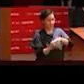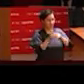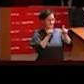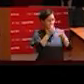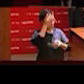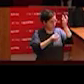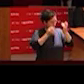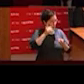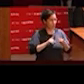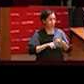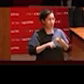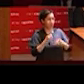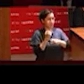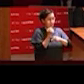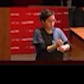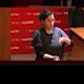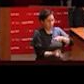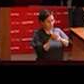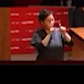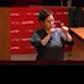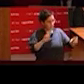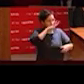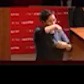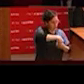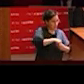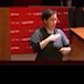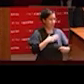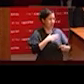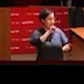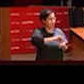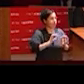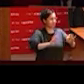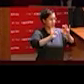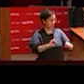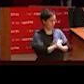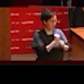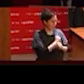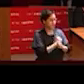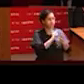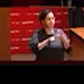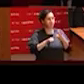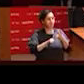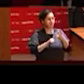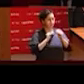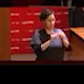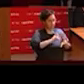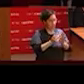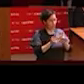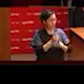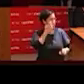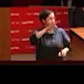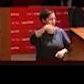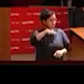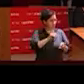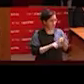eh al apoyo a la creación de empresas en el marco de la economía social y de los centros especiales de empleo la realización de proyectos singulares alguna